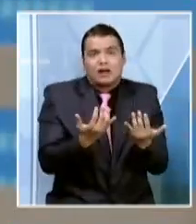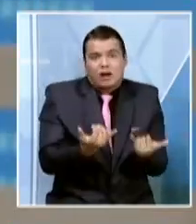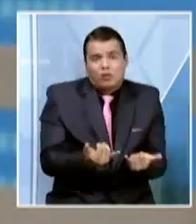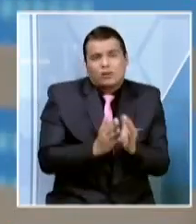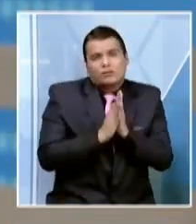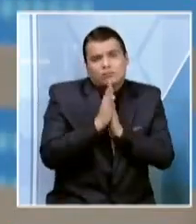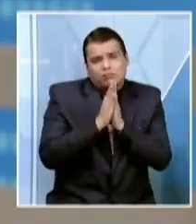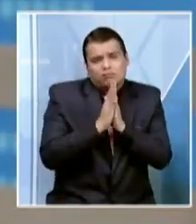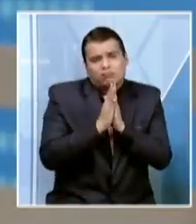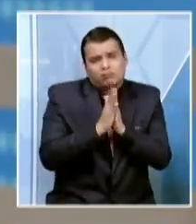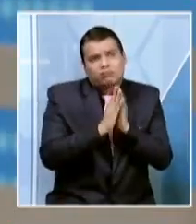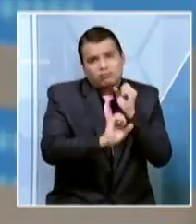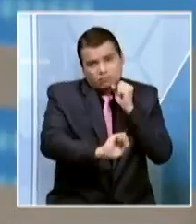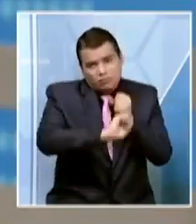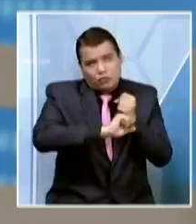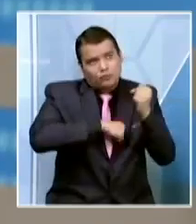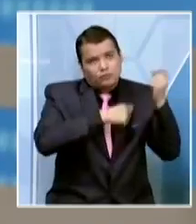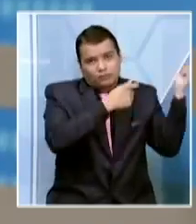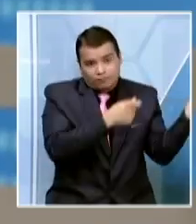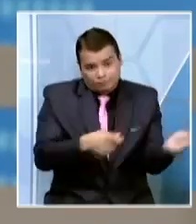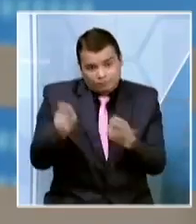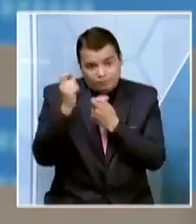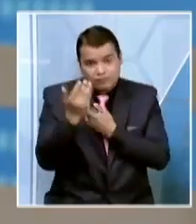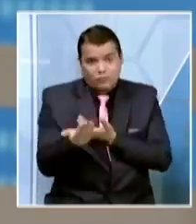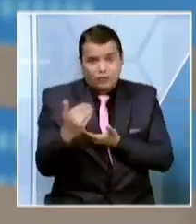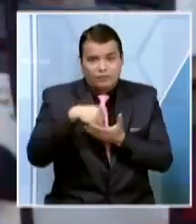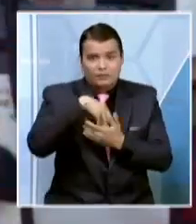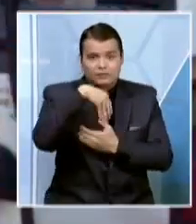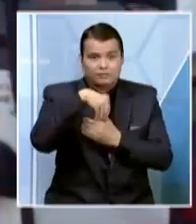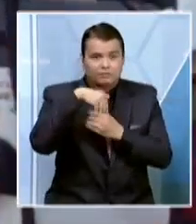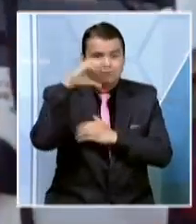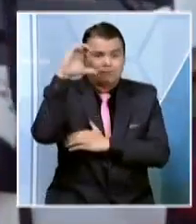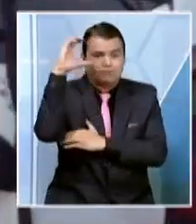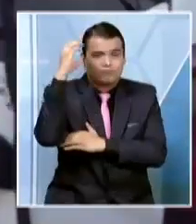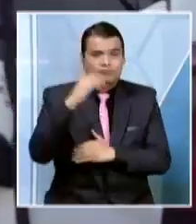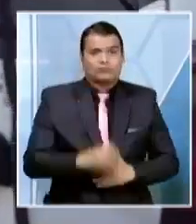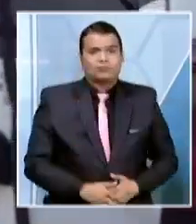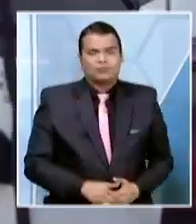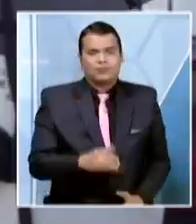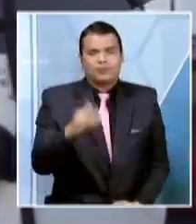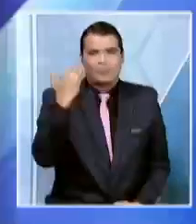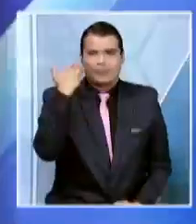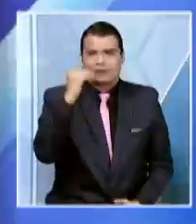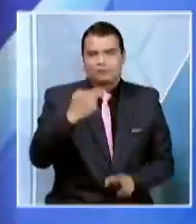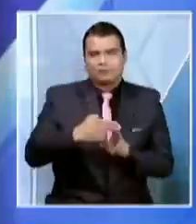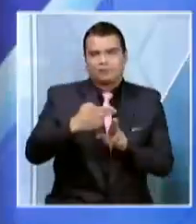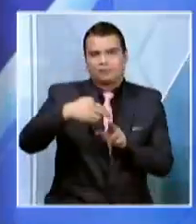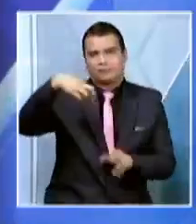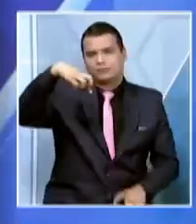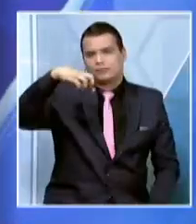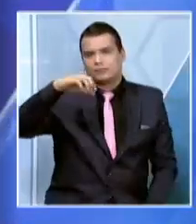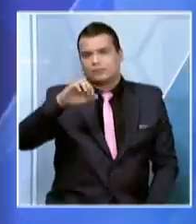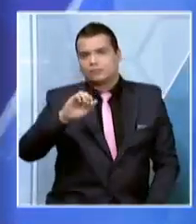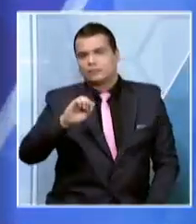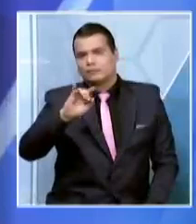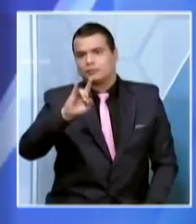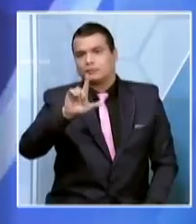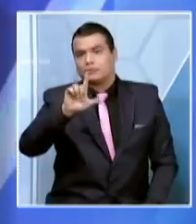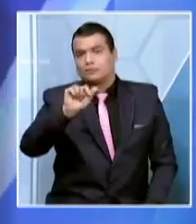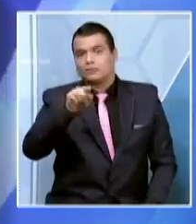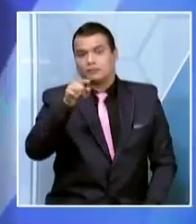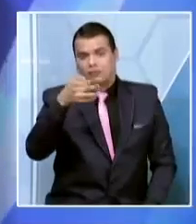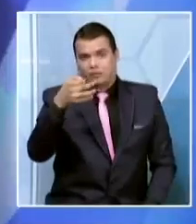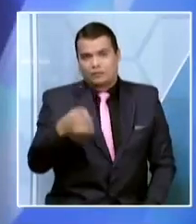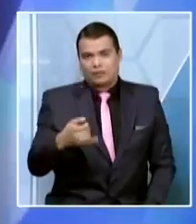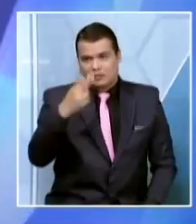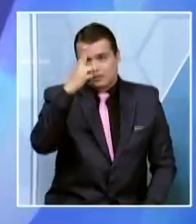nuevamente apoyo, pero para poder volver con él a Colombia. Paula Asprilla es la madre de Juan Sebastián López Asprilla, de 20